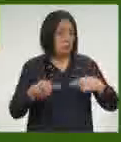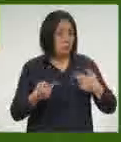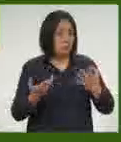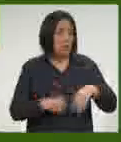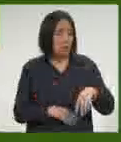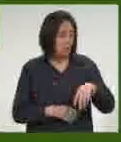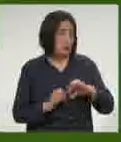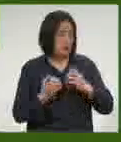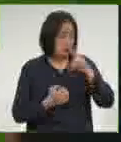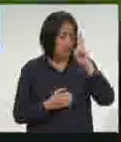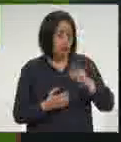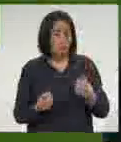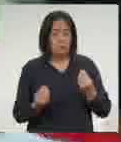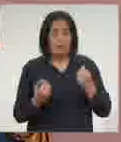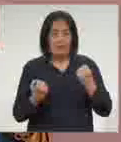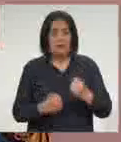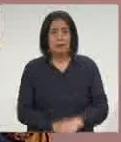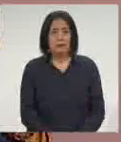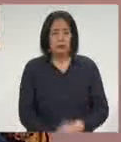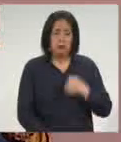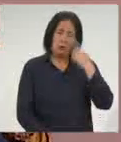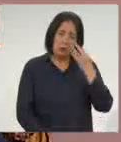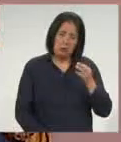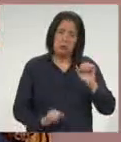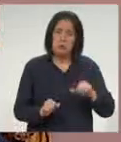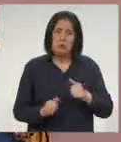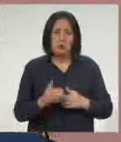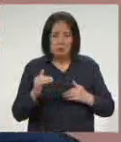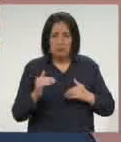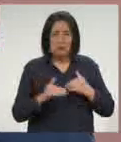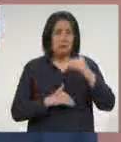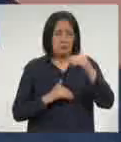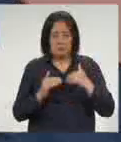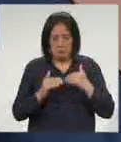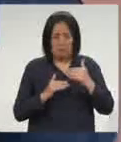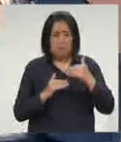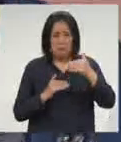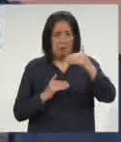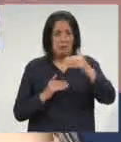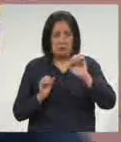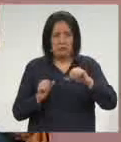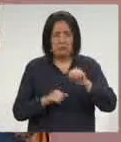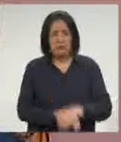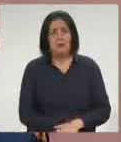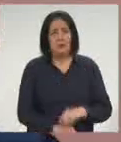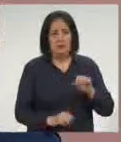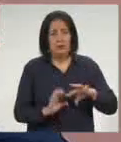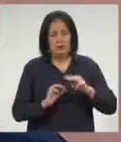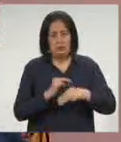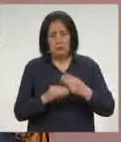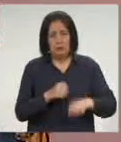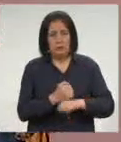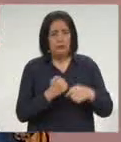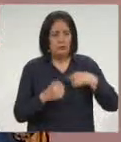como gritar a cada gol yo creo que vamos a llegar bastante bastante lejos en este mundial y yo